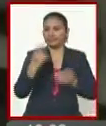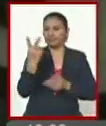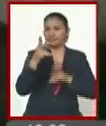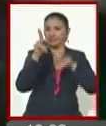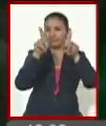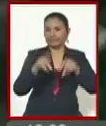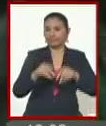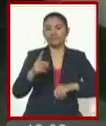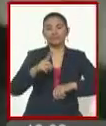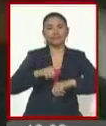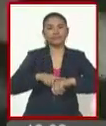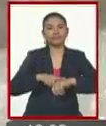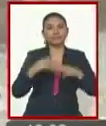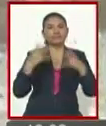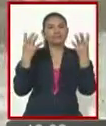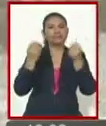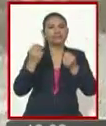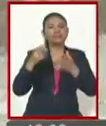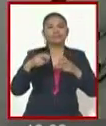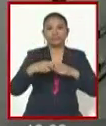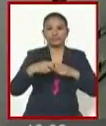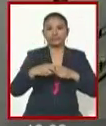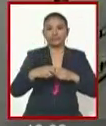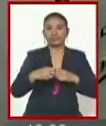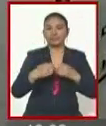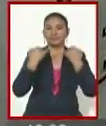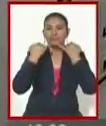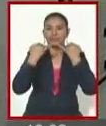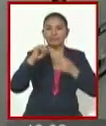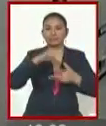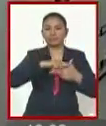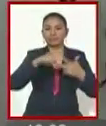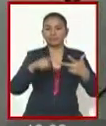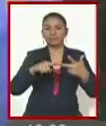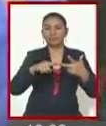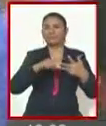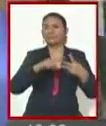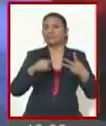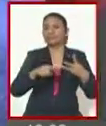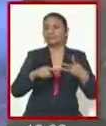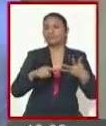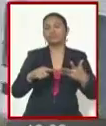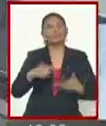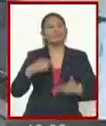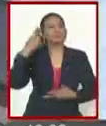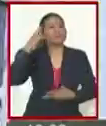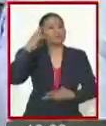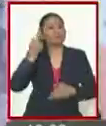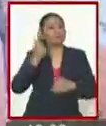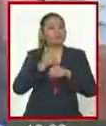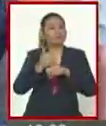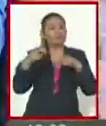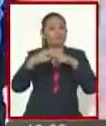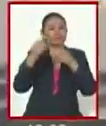dos personas al momento del apagón, descartando así versiones de un tercer y cuarto fallecido a causa aparente del corte eléctrico.